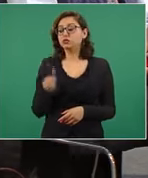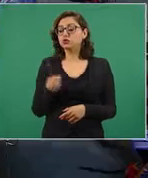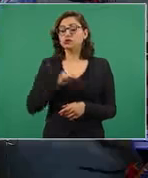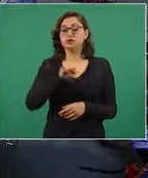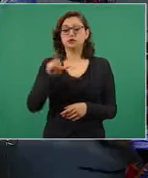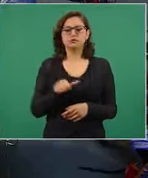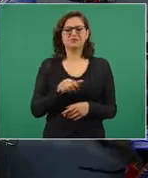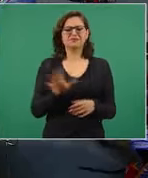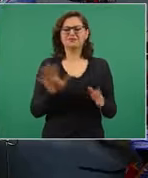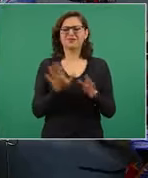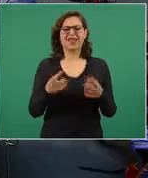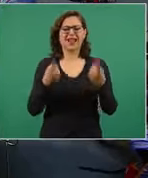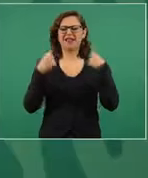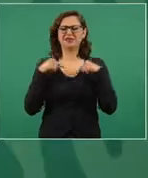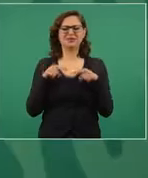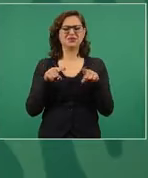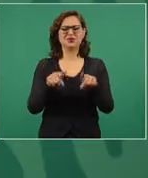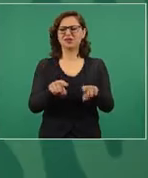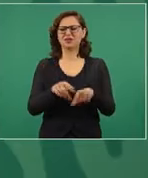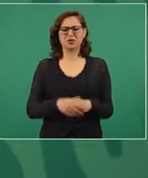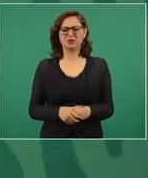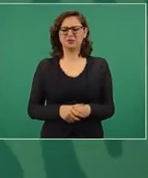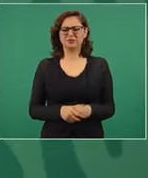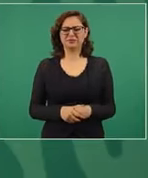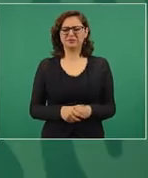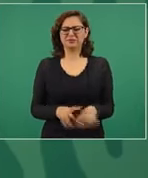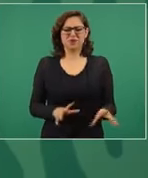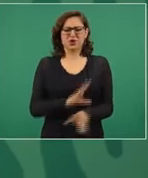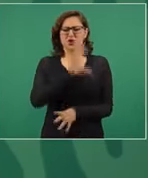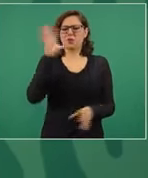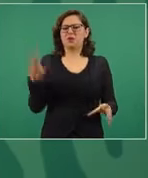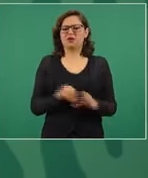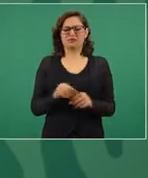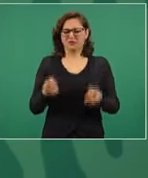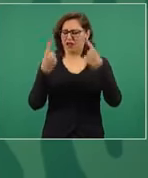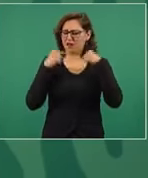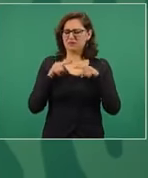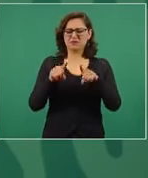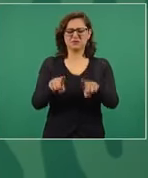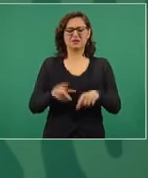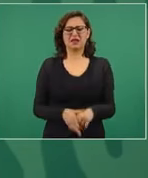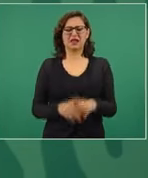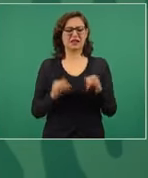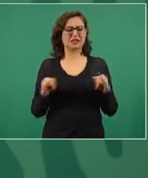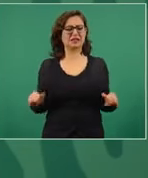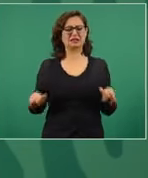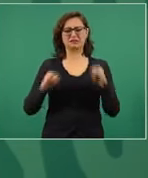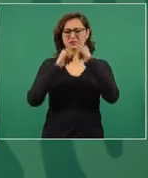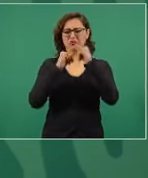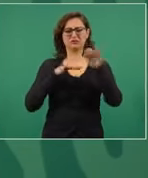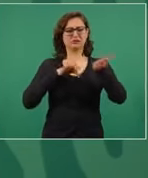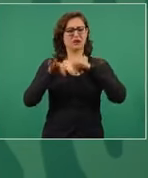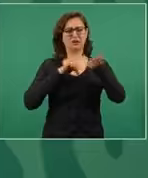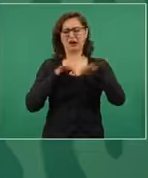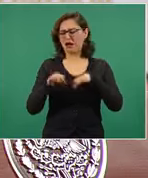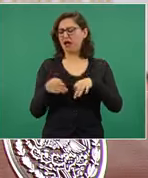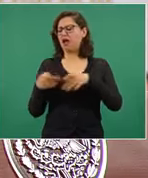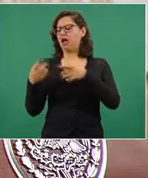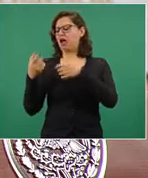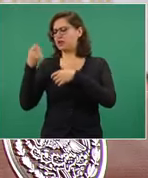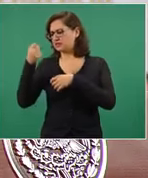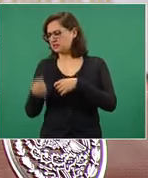es integral, ya se está trabajando. Todas las dependencias trabajan en el sur y trabajan en el norte. Esto es lo que